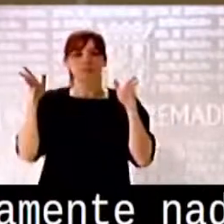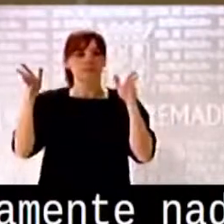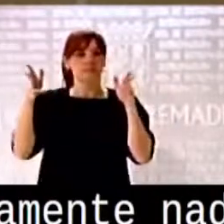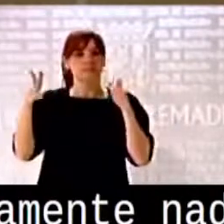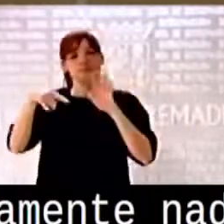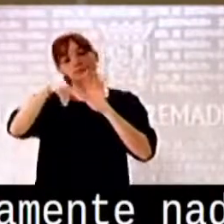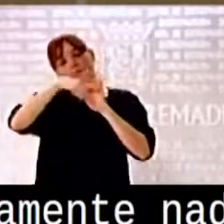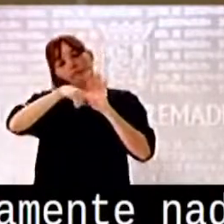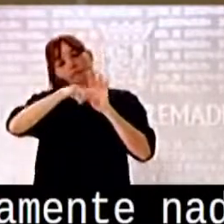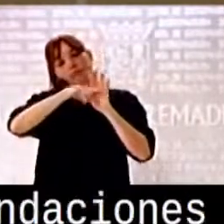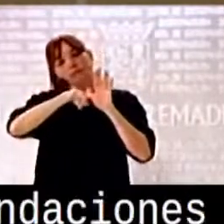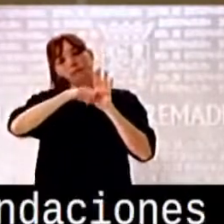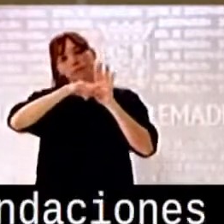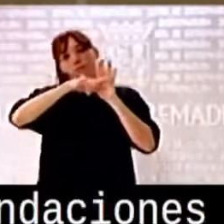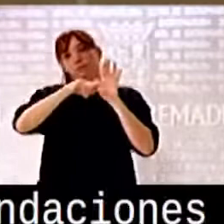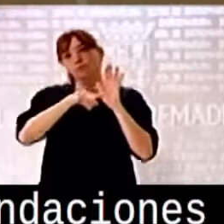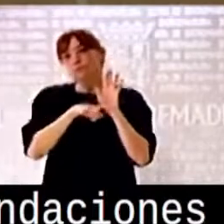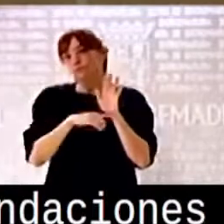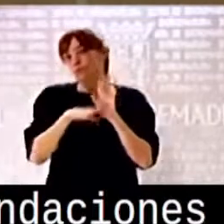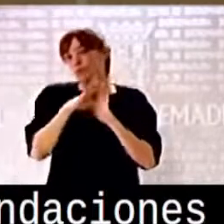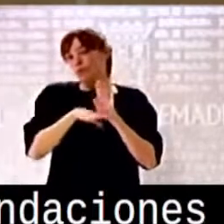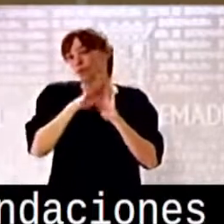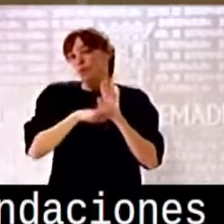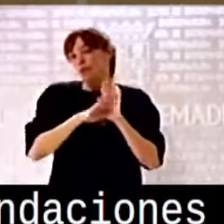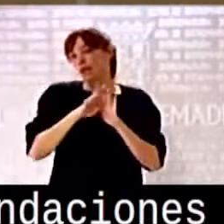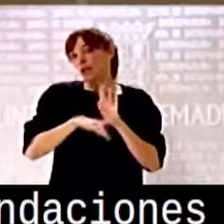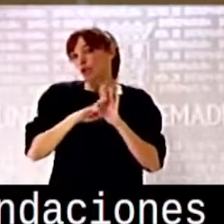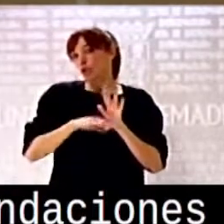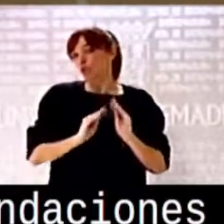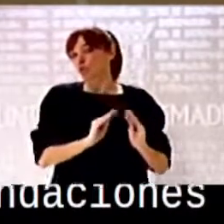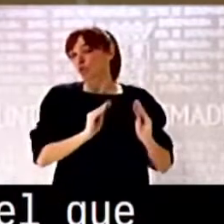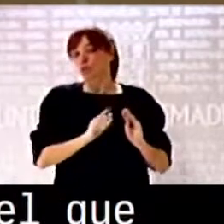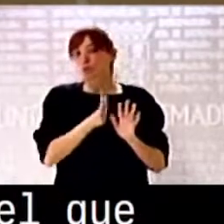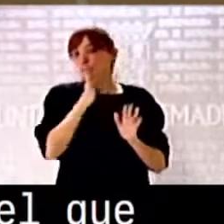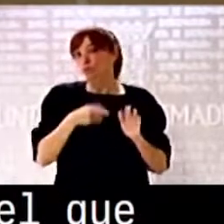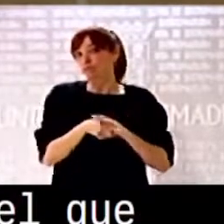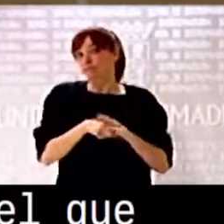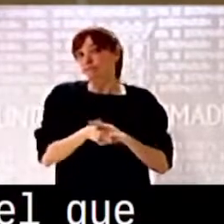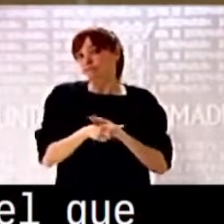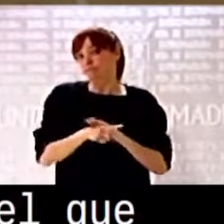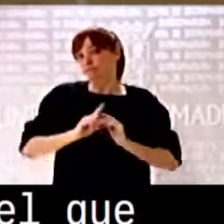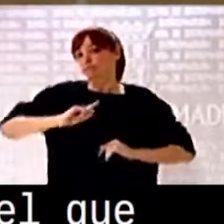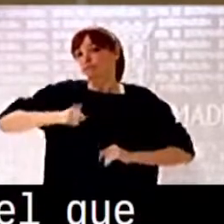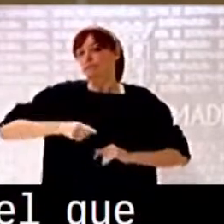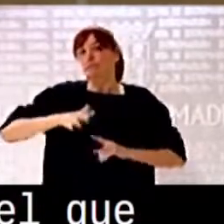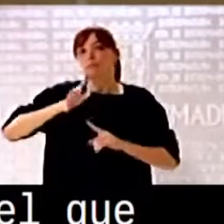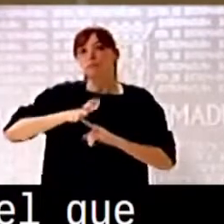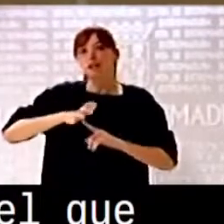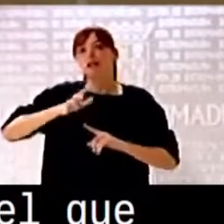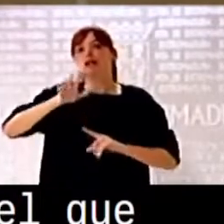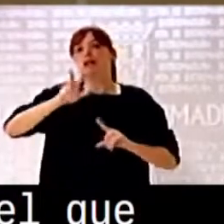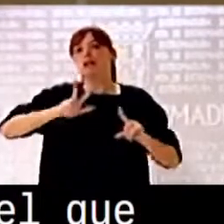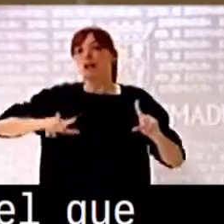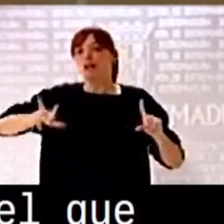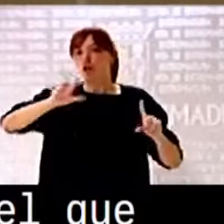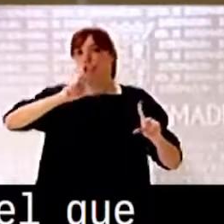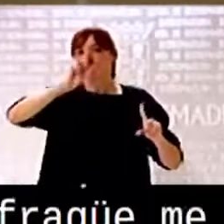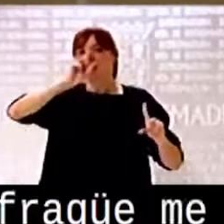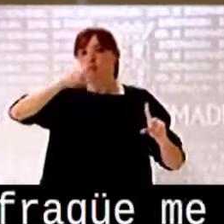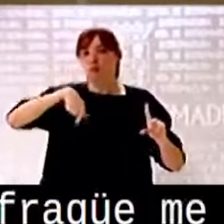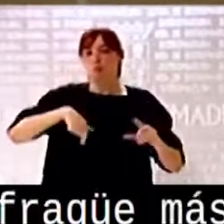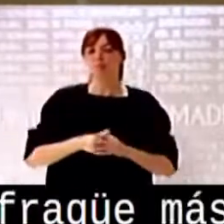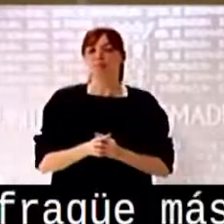recomendaciones que dice el Plan Rector, que es el que gestiona el Parque Nacional de Monfragüe.